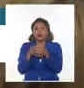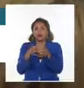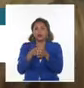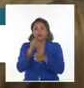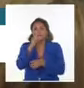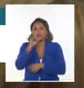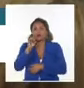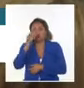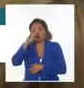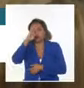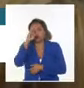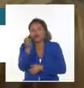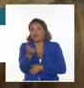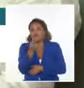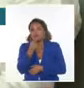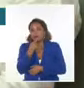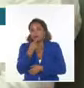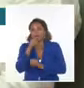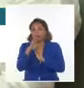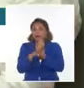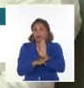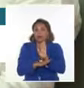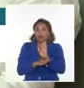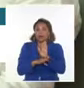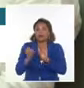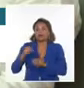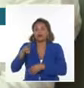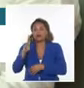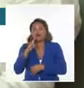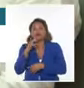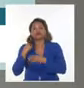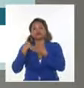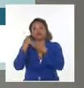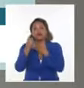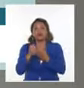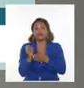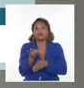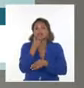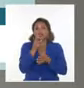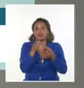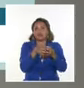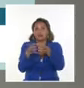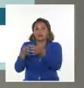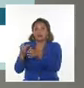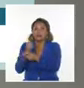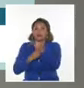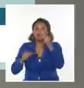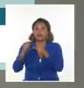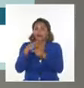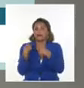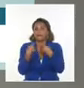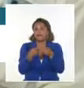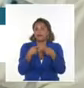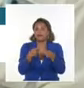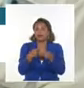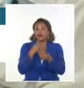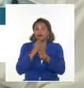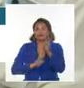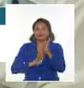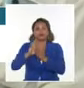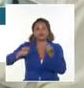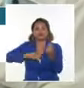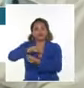donde el Programa de Naciones Unidas para el Desarrollo, PNUD, ha actuado en tres áreas fundamentales: financiación para el desarrollo,